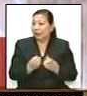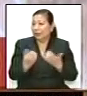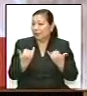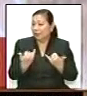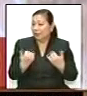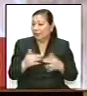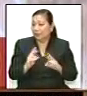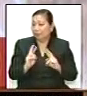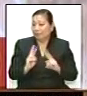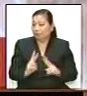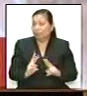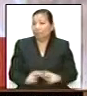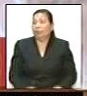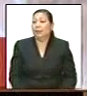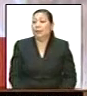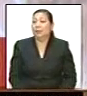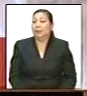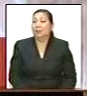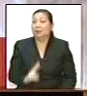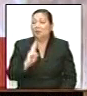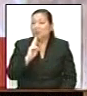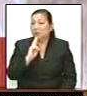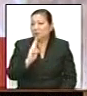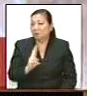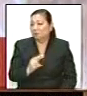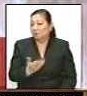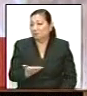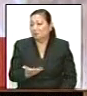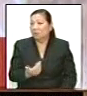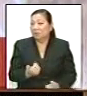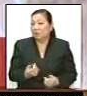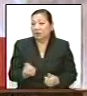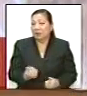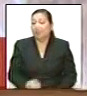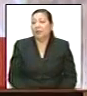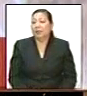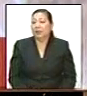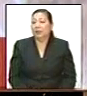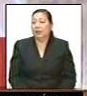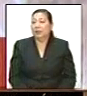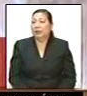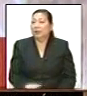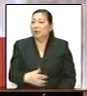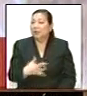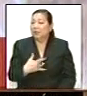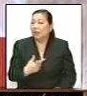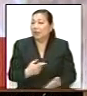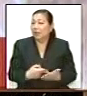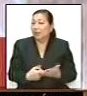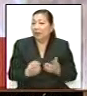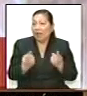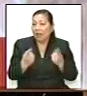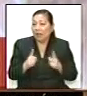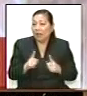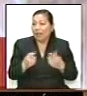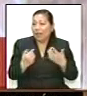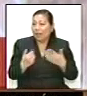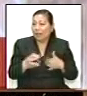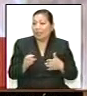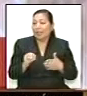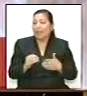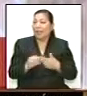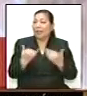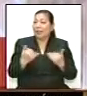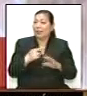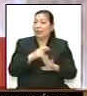hemos visto que están dando resultados digamos inmediatos en el sentido de acordar ya este